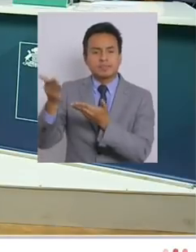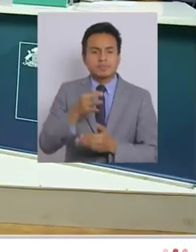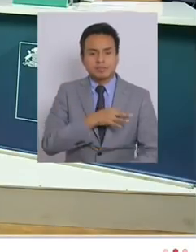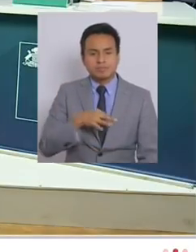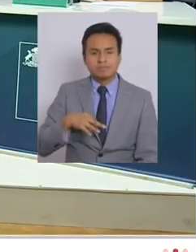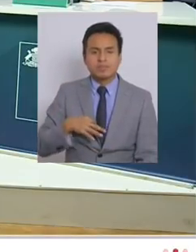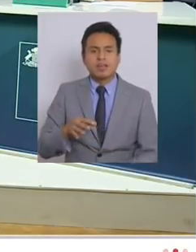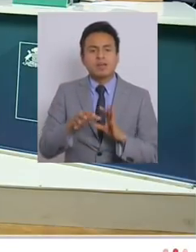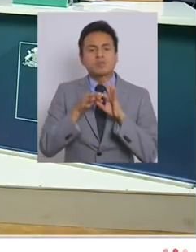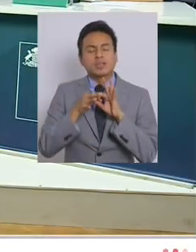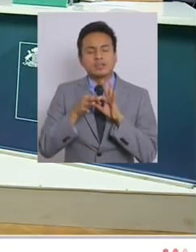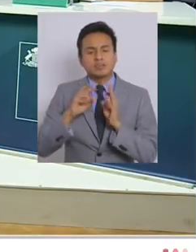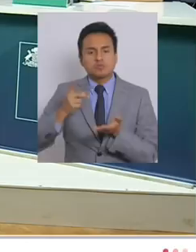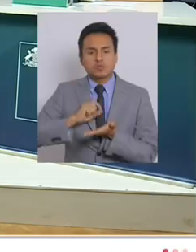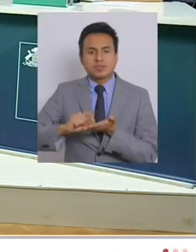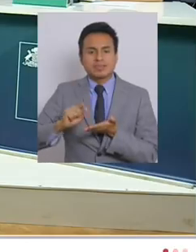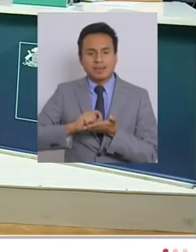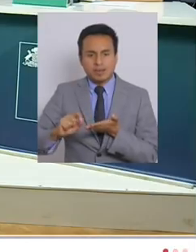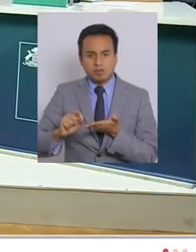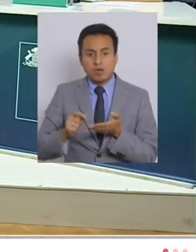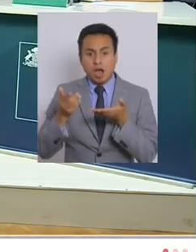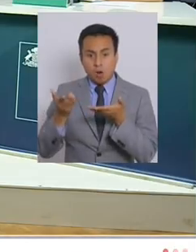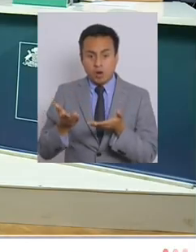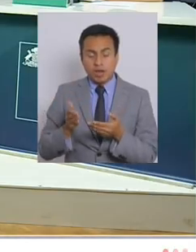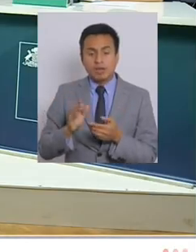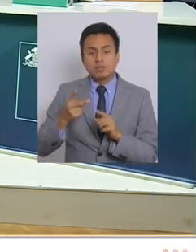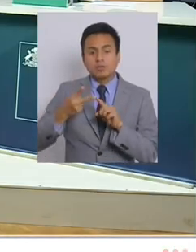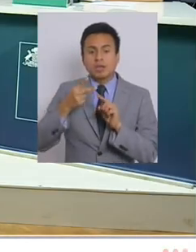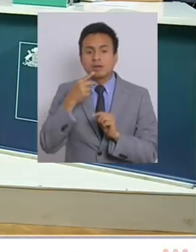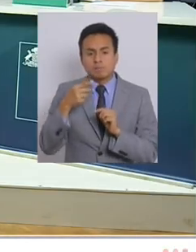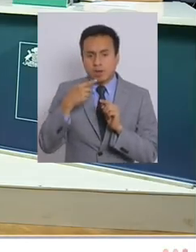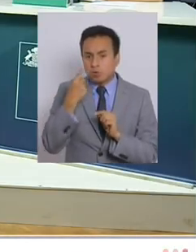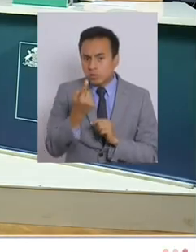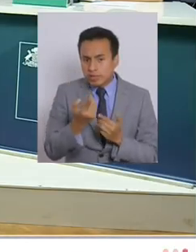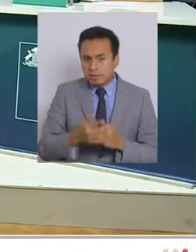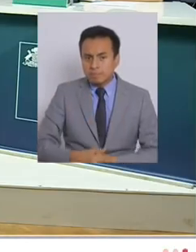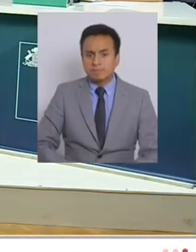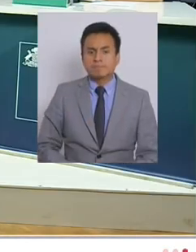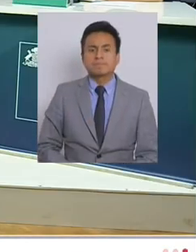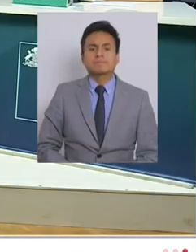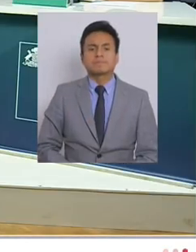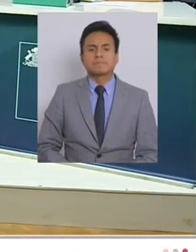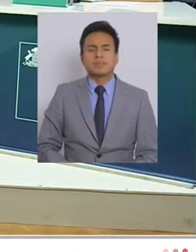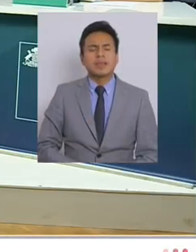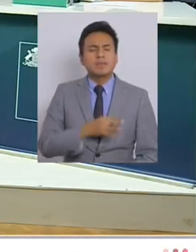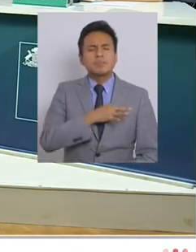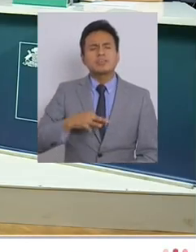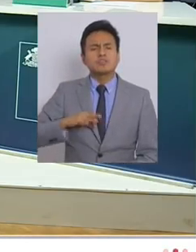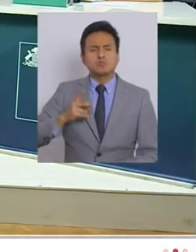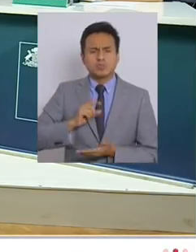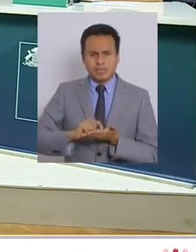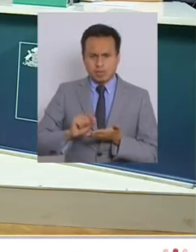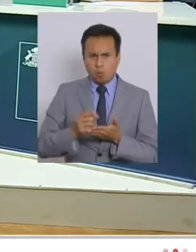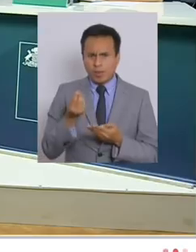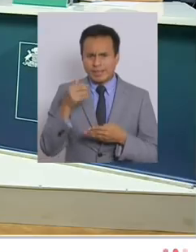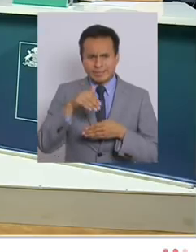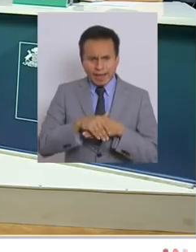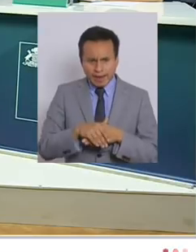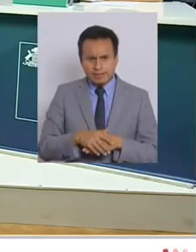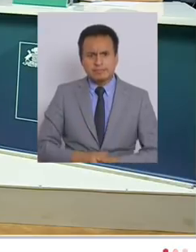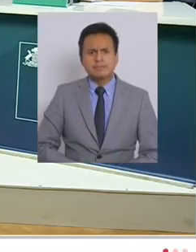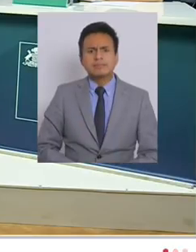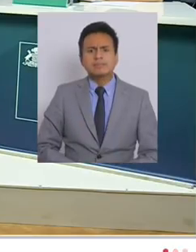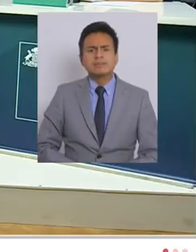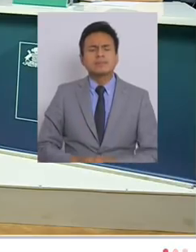muchas gracias subsecretario pasamos a la siguiente pregunta ministro subsecretario buenas tardes